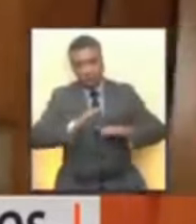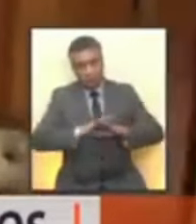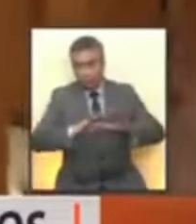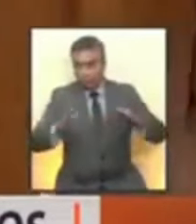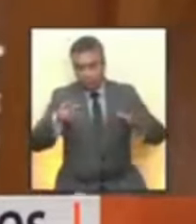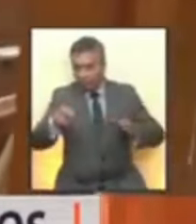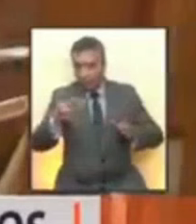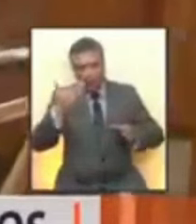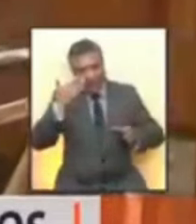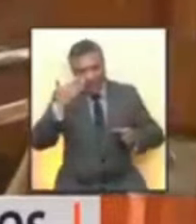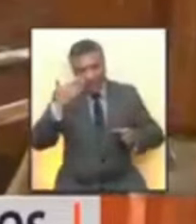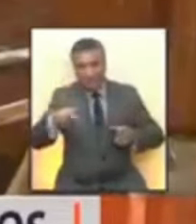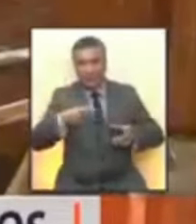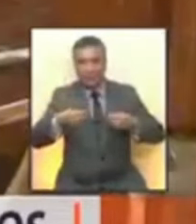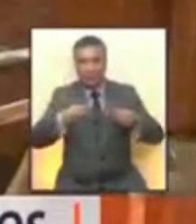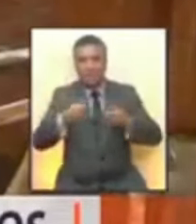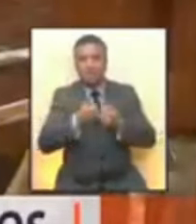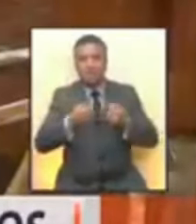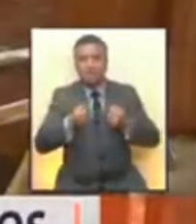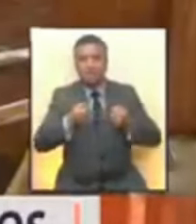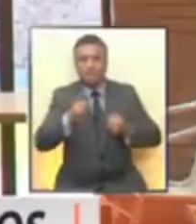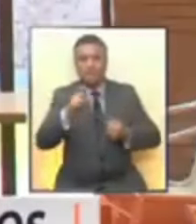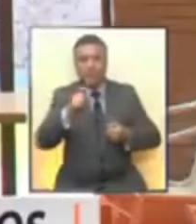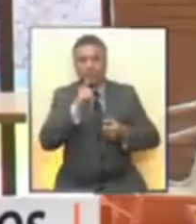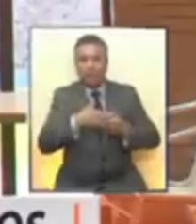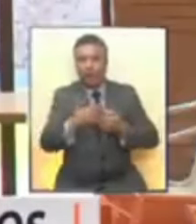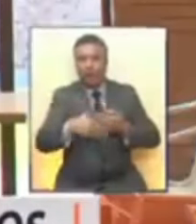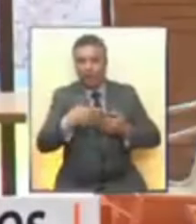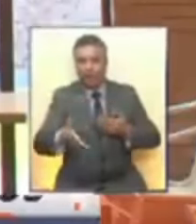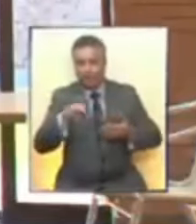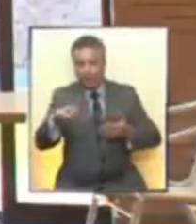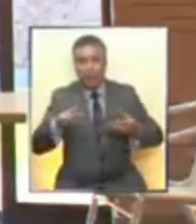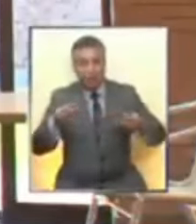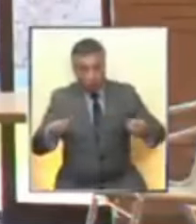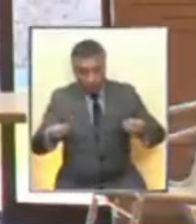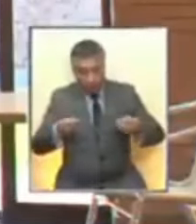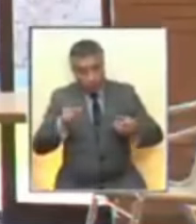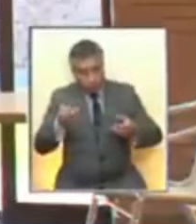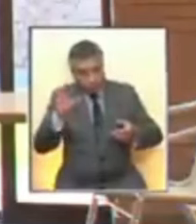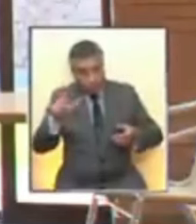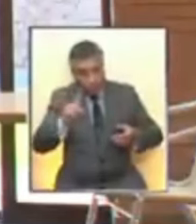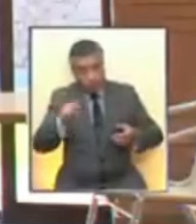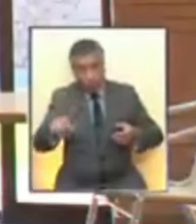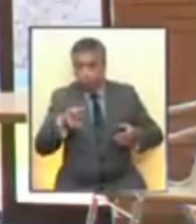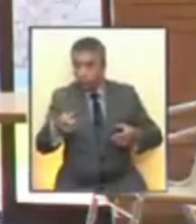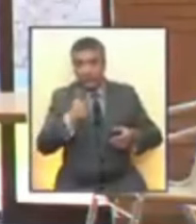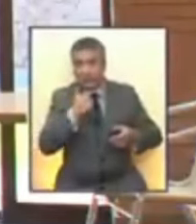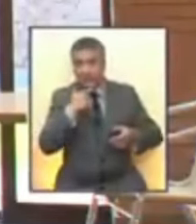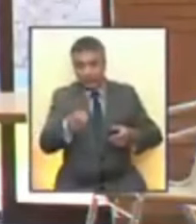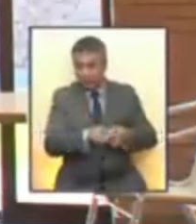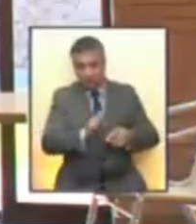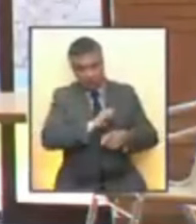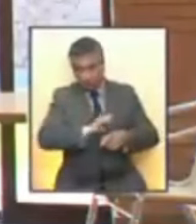las clásicas plásticas que le están en los supermercados. Esta bolsa tiene la particularidad de cuando tú la quieres desechar